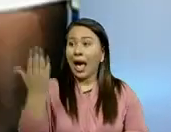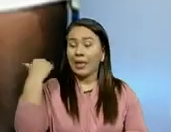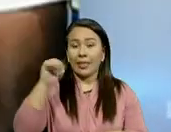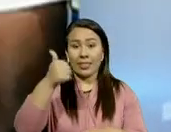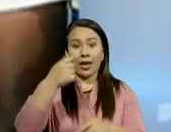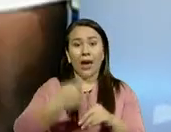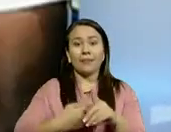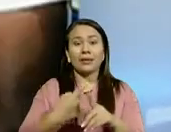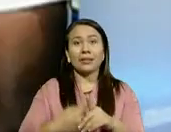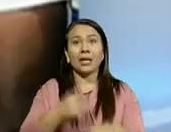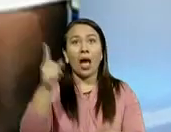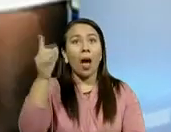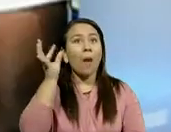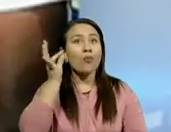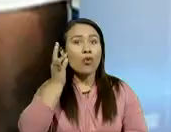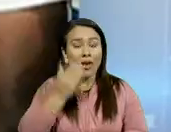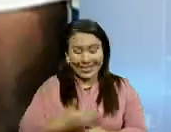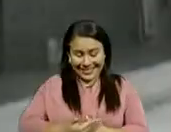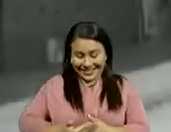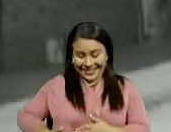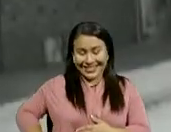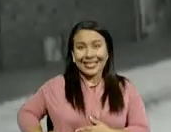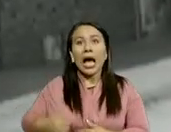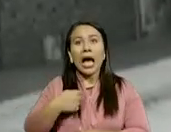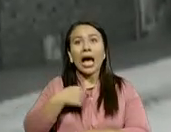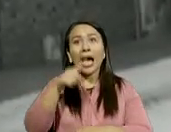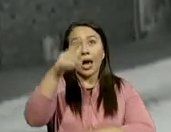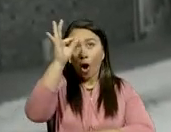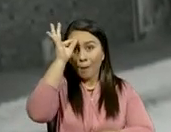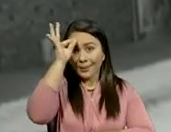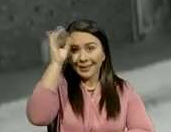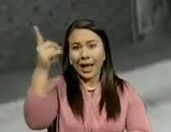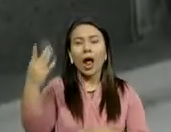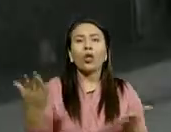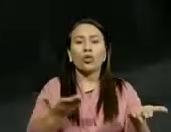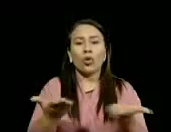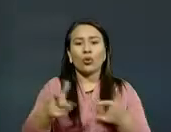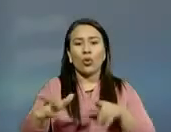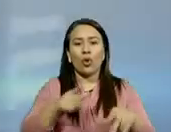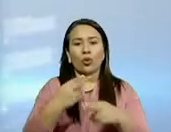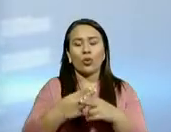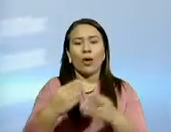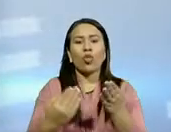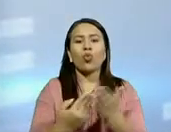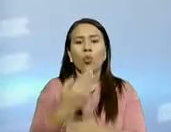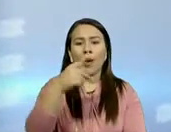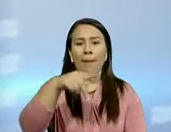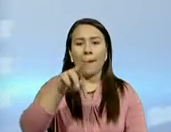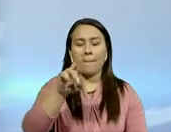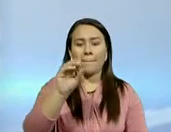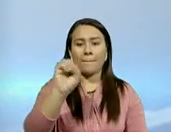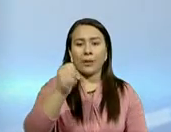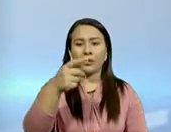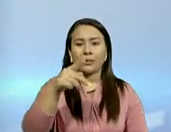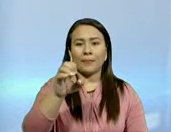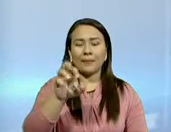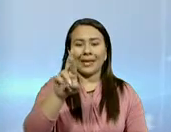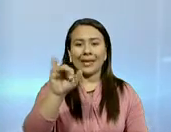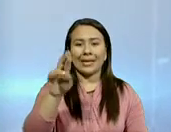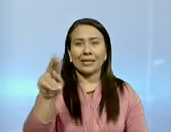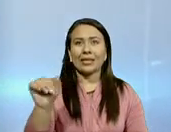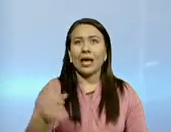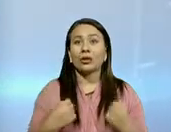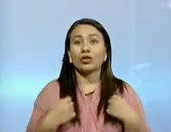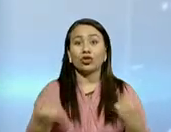meses, Jennifer indica que fue a dar a luz a esta clínica ubicada en La Prosperina, pero jamás pensó lo que iba a ocurrir tras